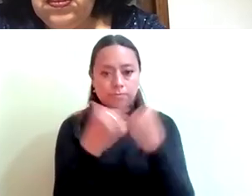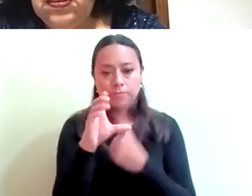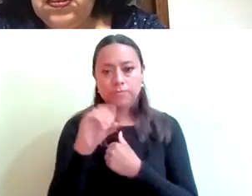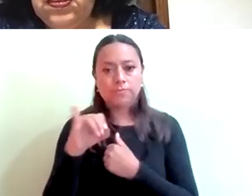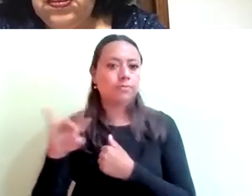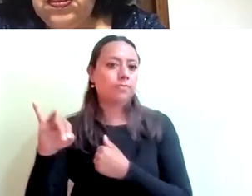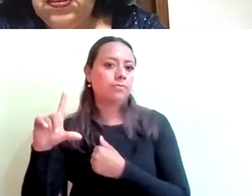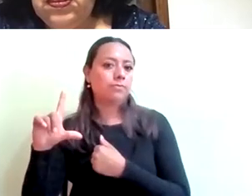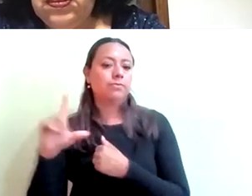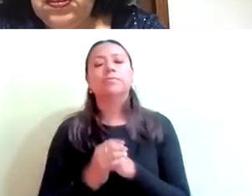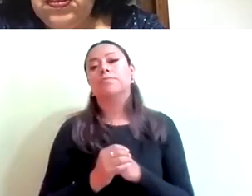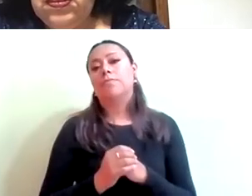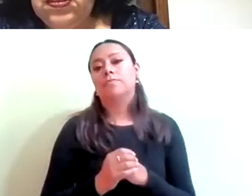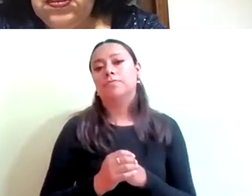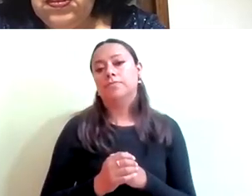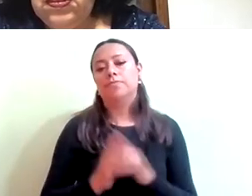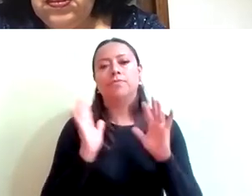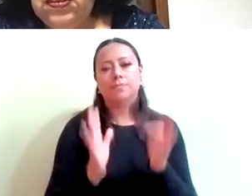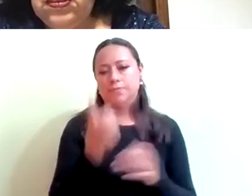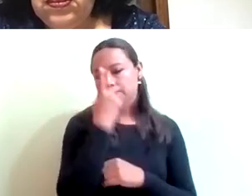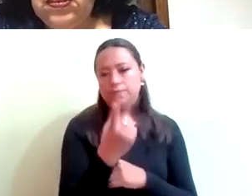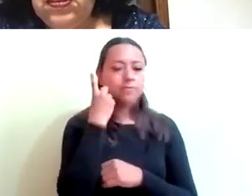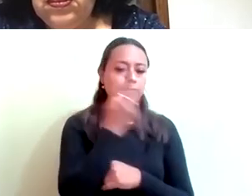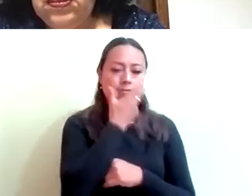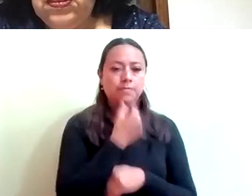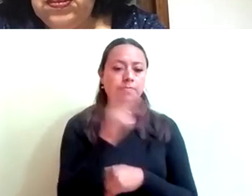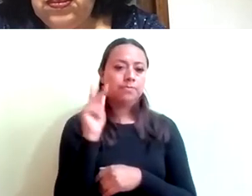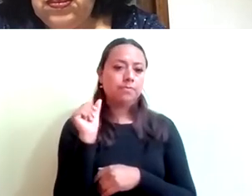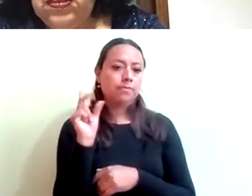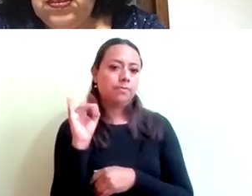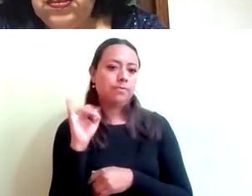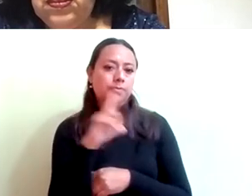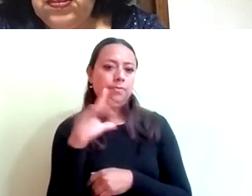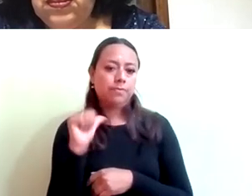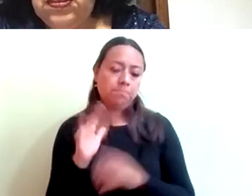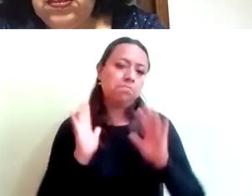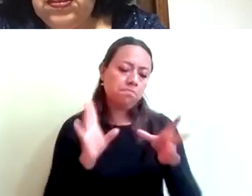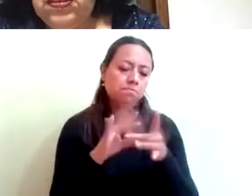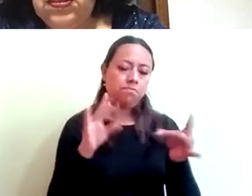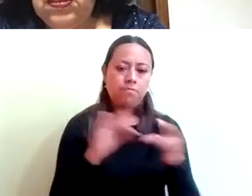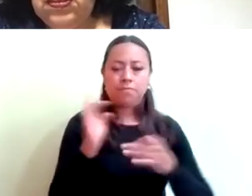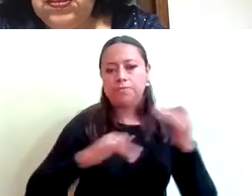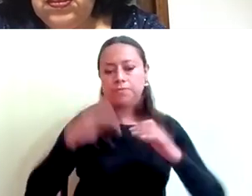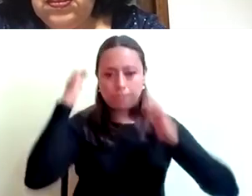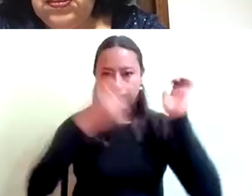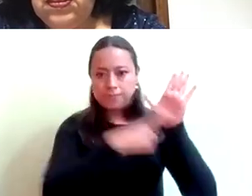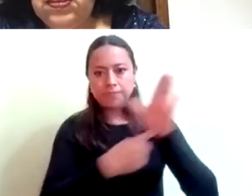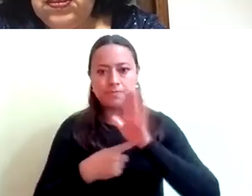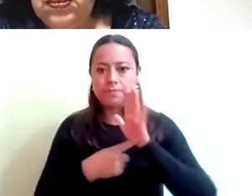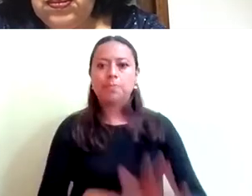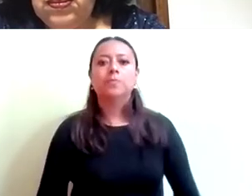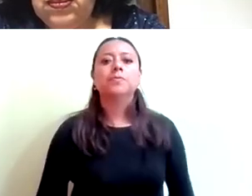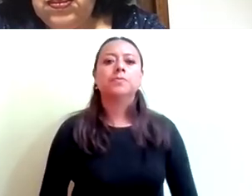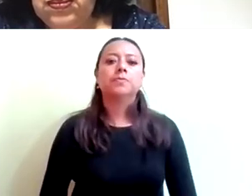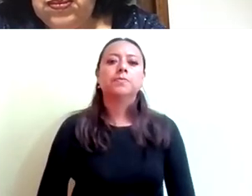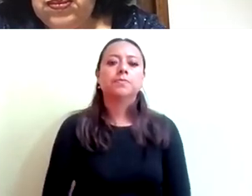ya el diputado Padilla nos comentó acerca de estas exposiciones de